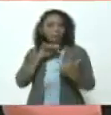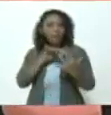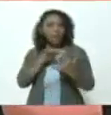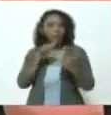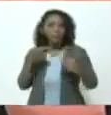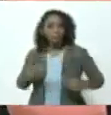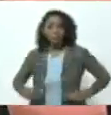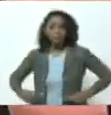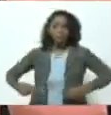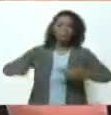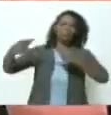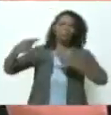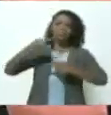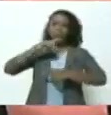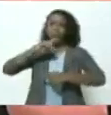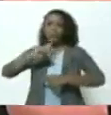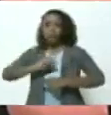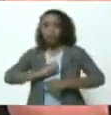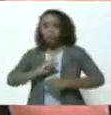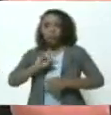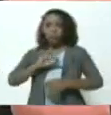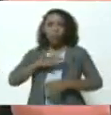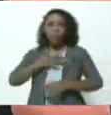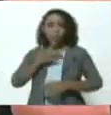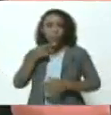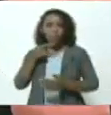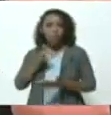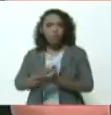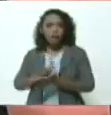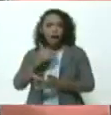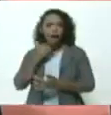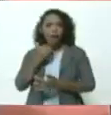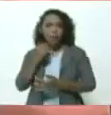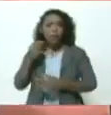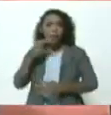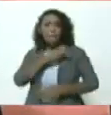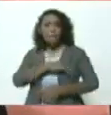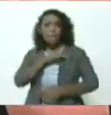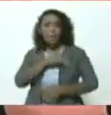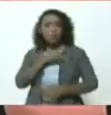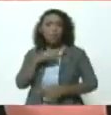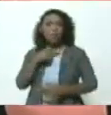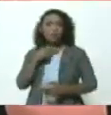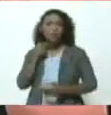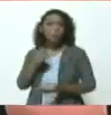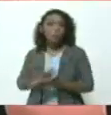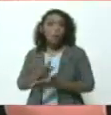al enemigo ahí enfrente, saber que podía morir, que tenía una misión suicida inclusive.